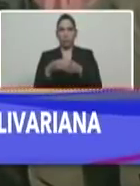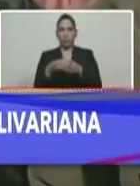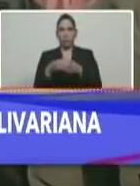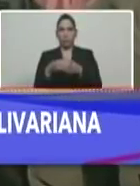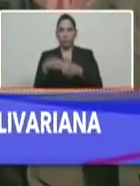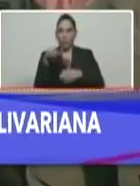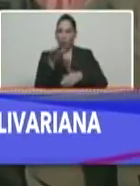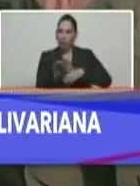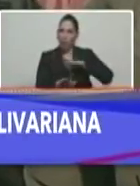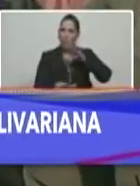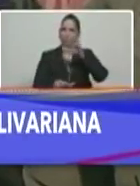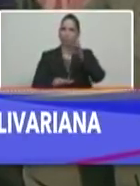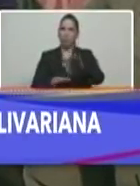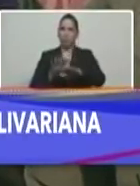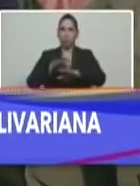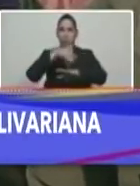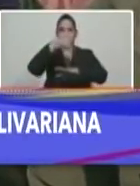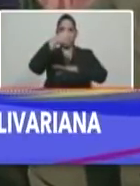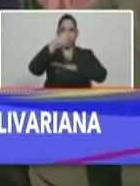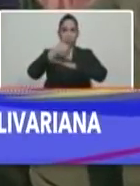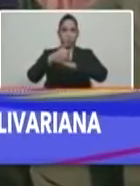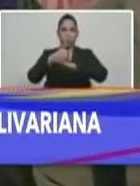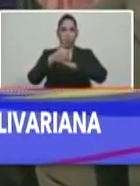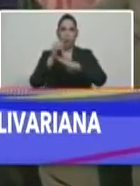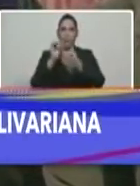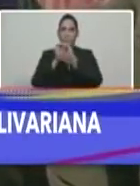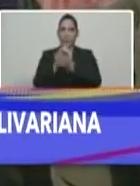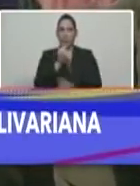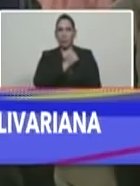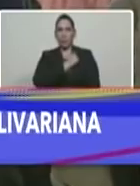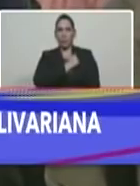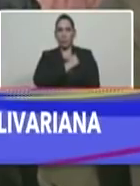Avanzar, comandante Reyes Reyes, querido compañero.